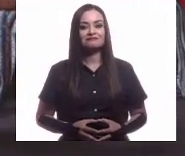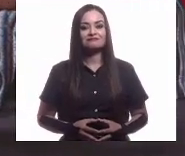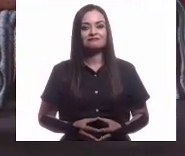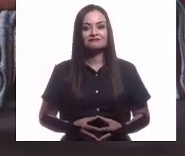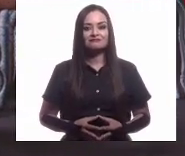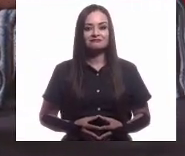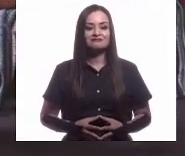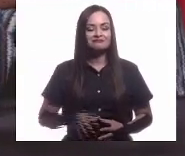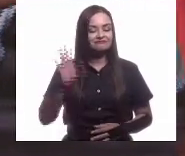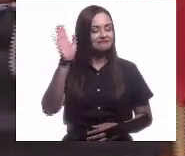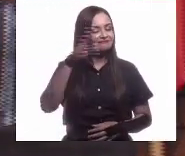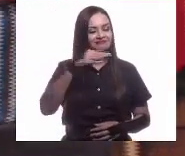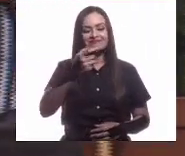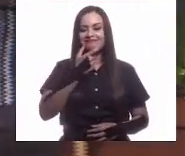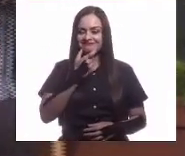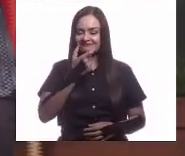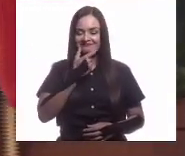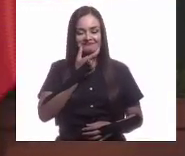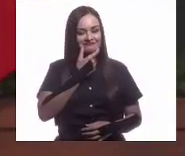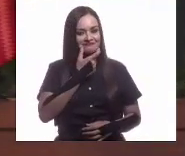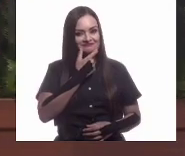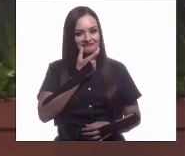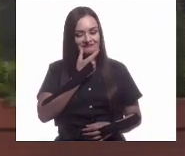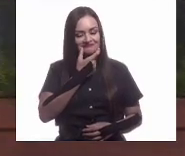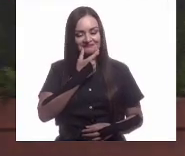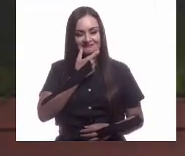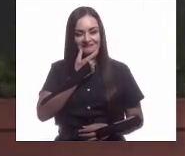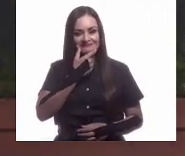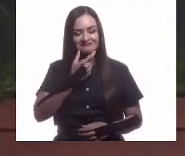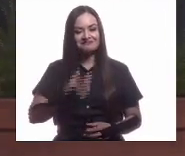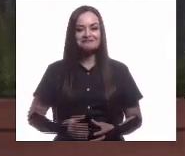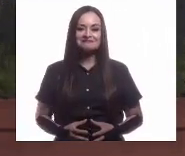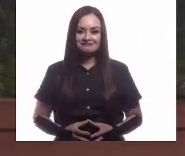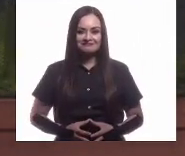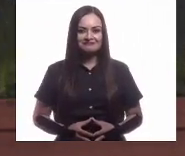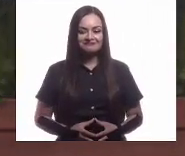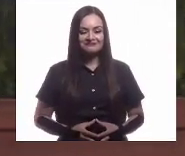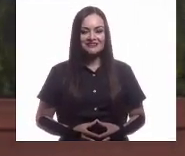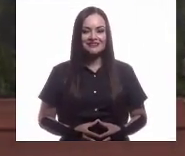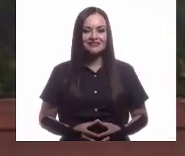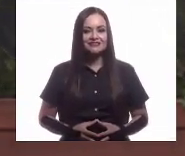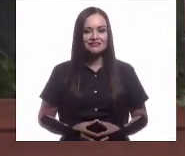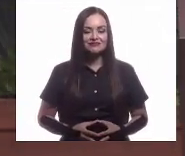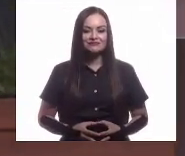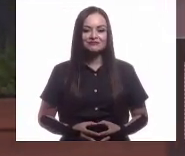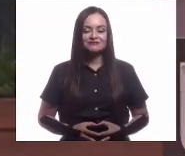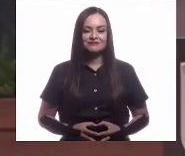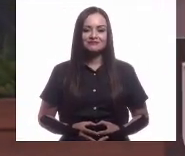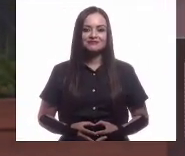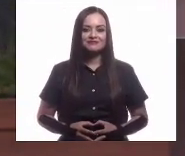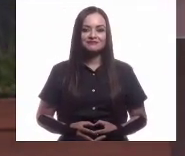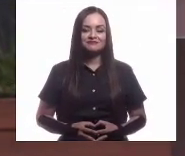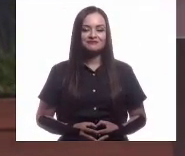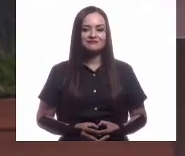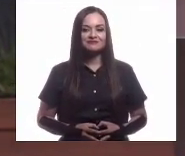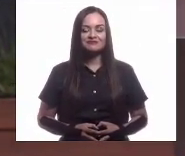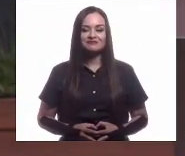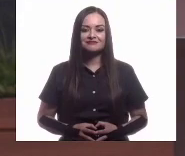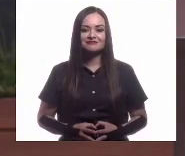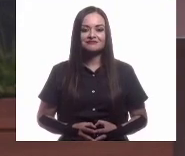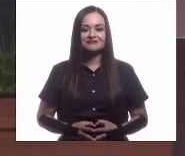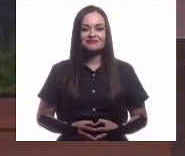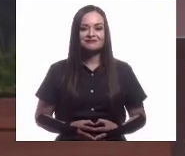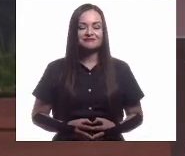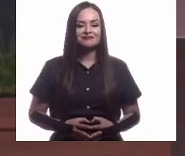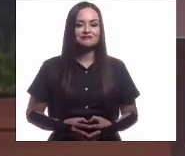¿Quién sabe qué estarán pensando? No me